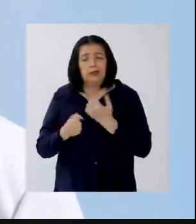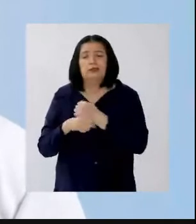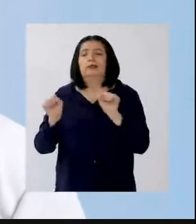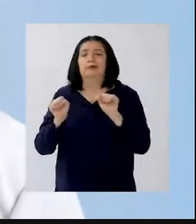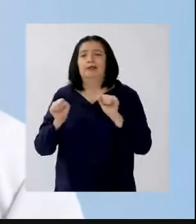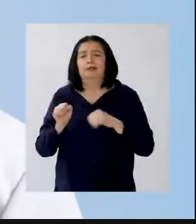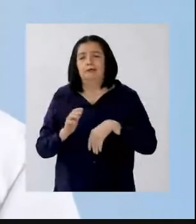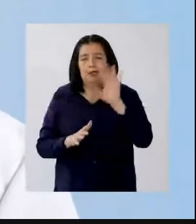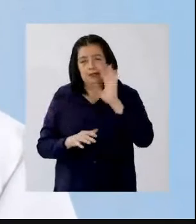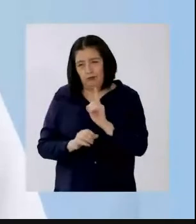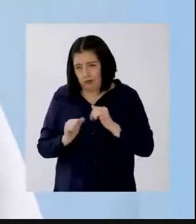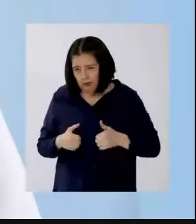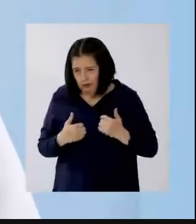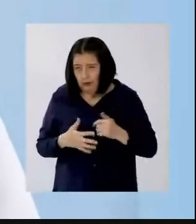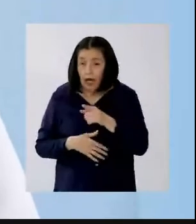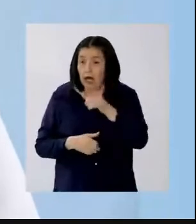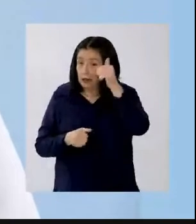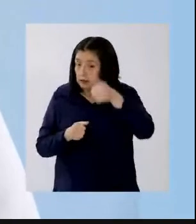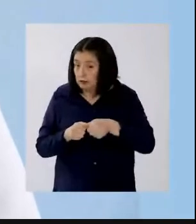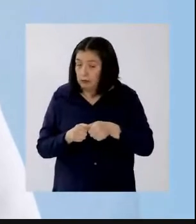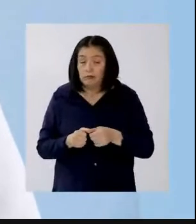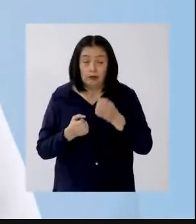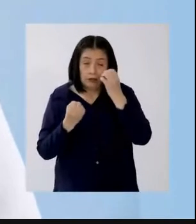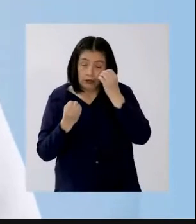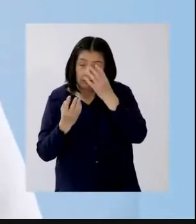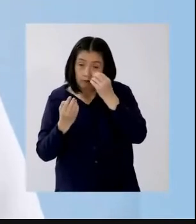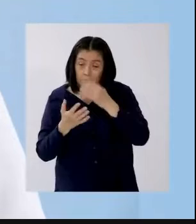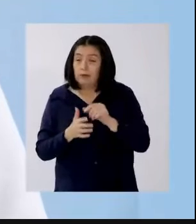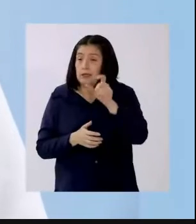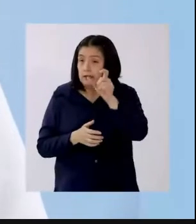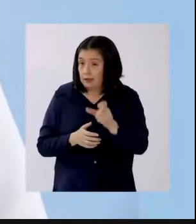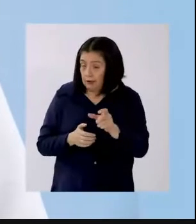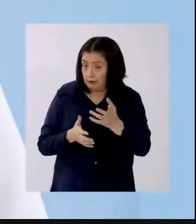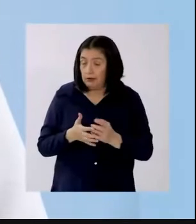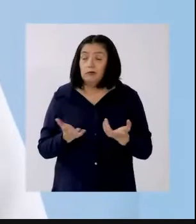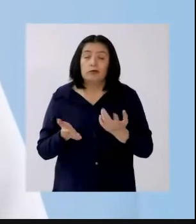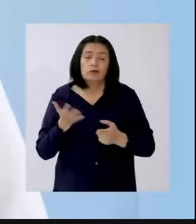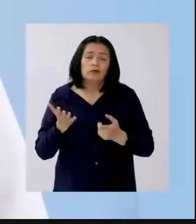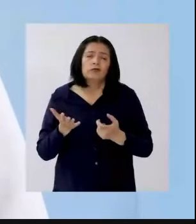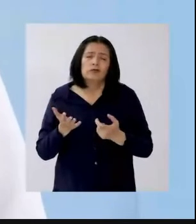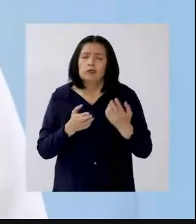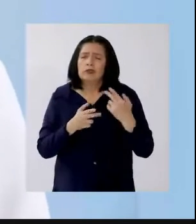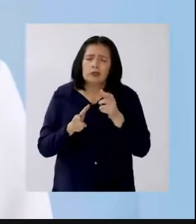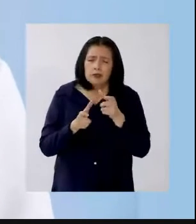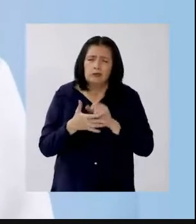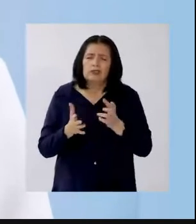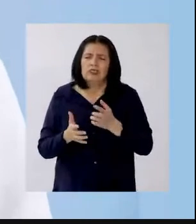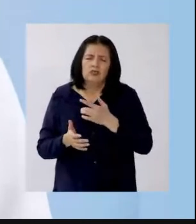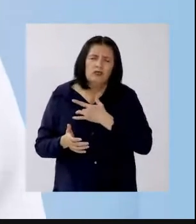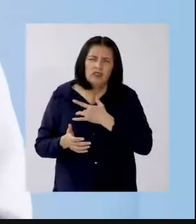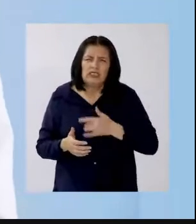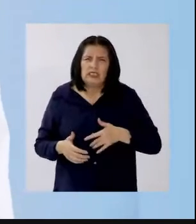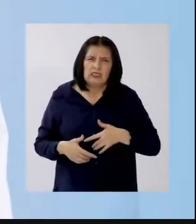salvar más de una vida. Recuerda comunicar a tu facilitadora si presentas alguno de los síntomas o signos de